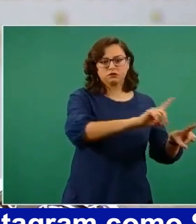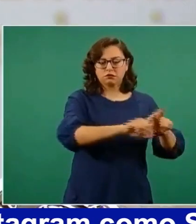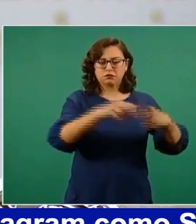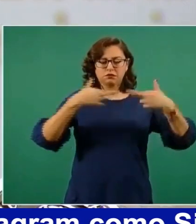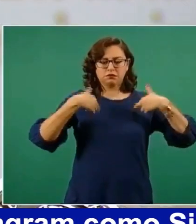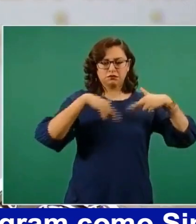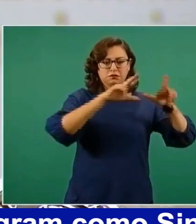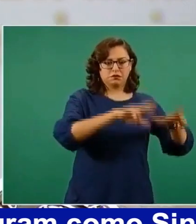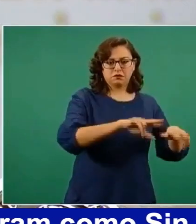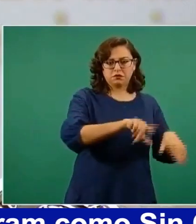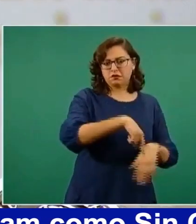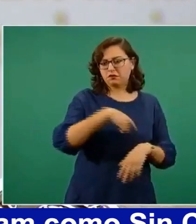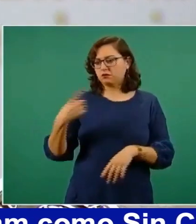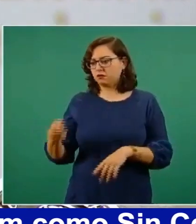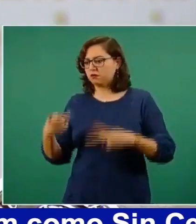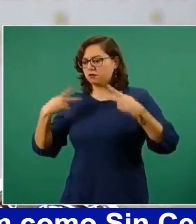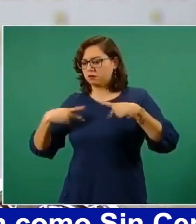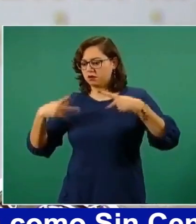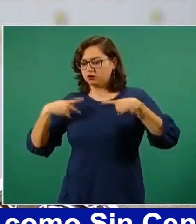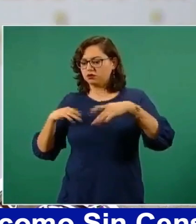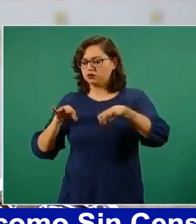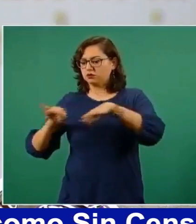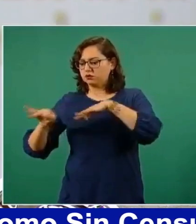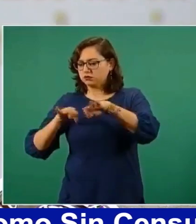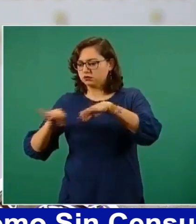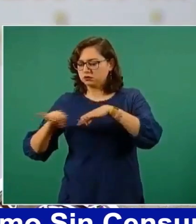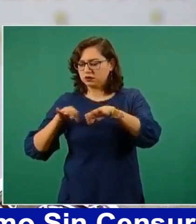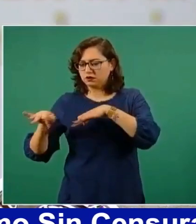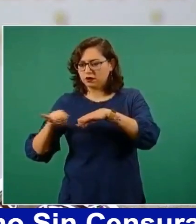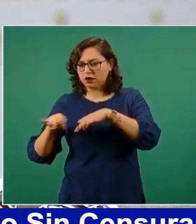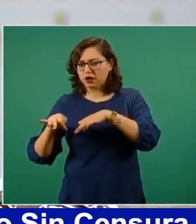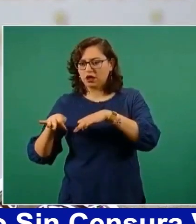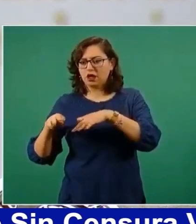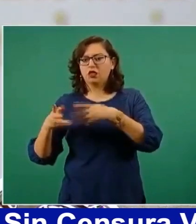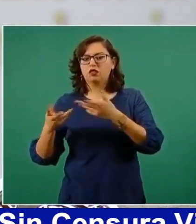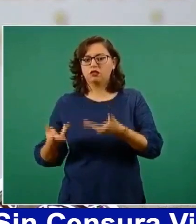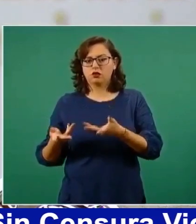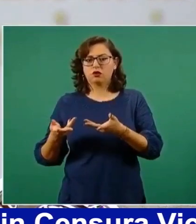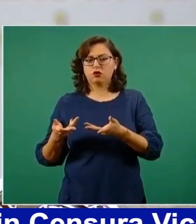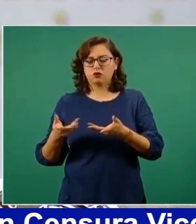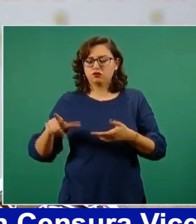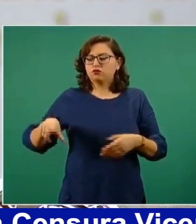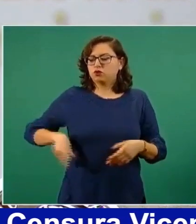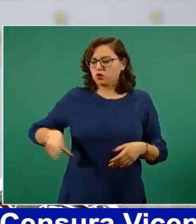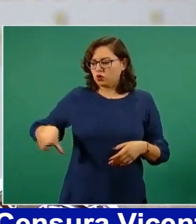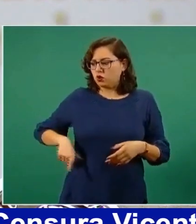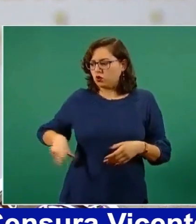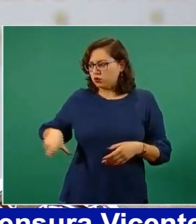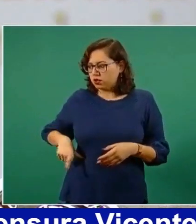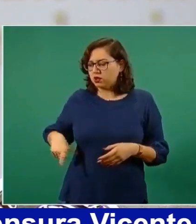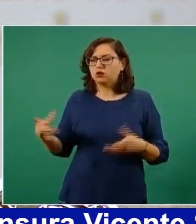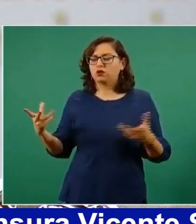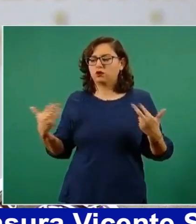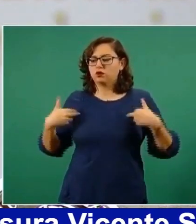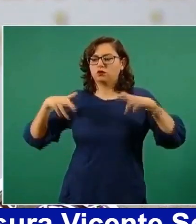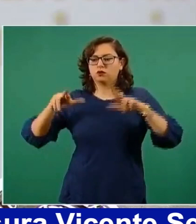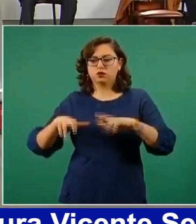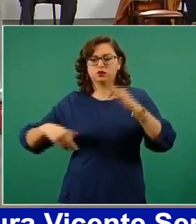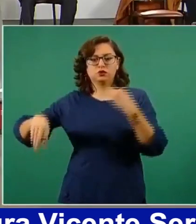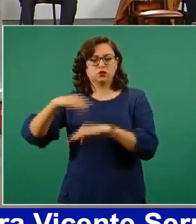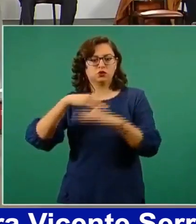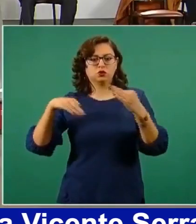entre el sector público y entre el propio gobierno. Mesas de diálogo